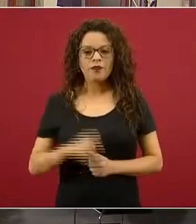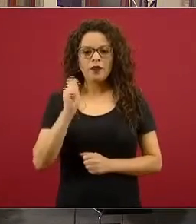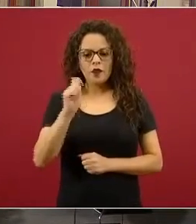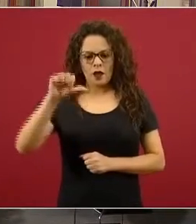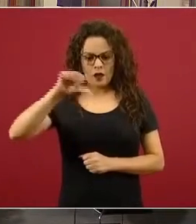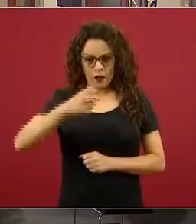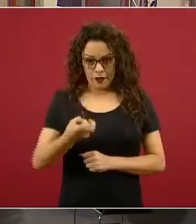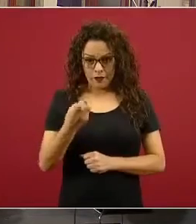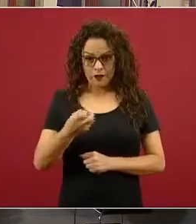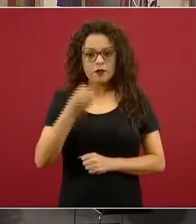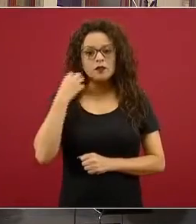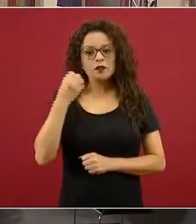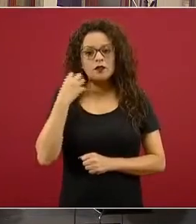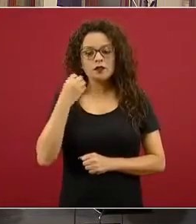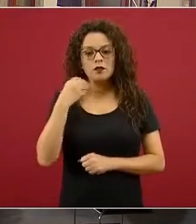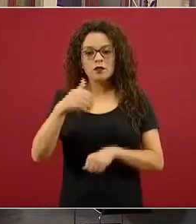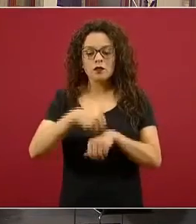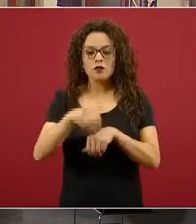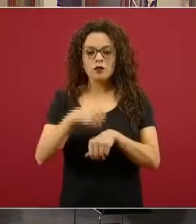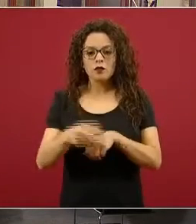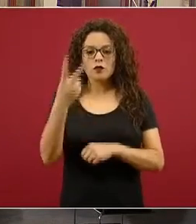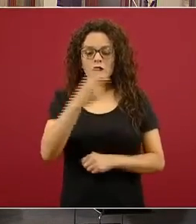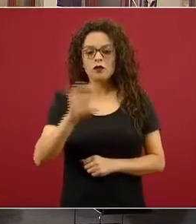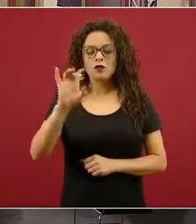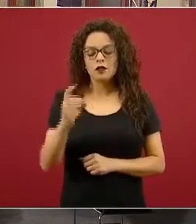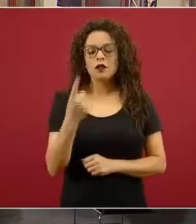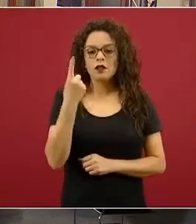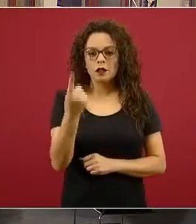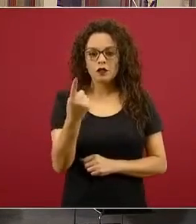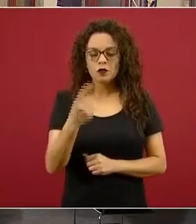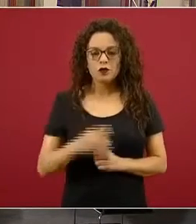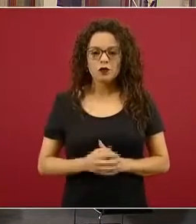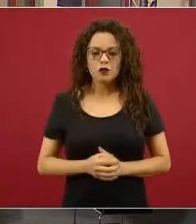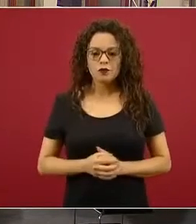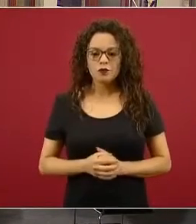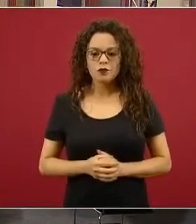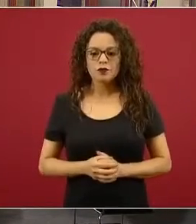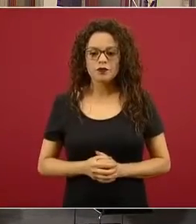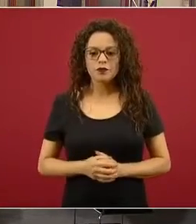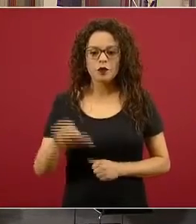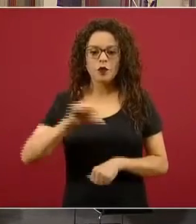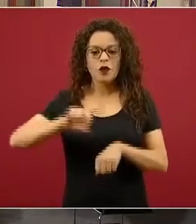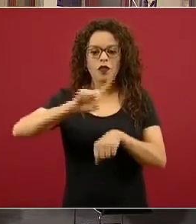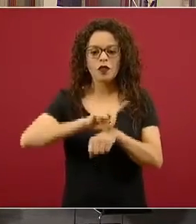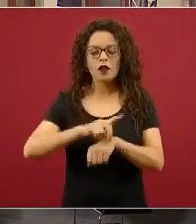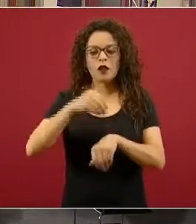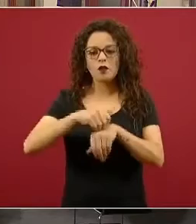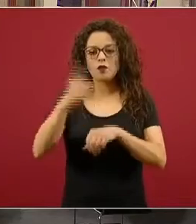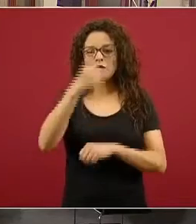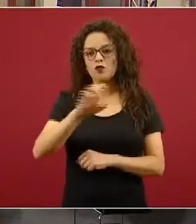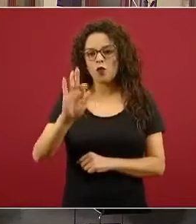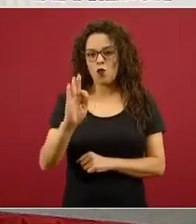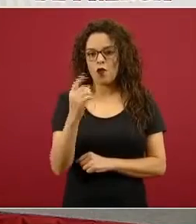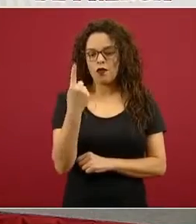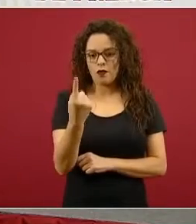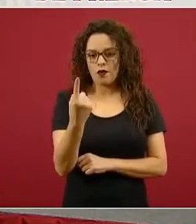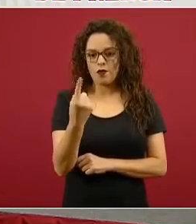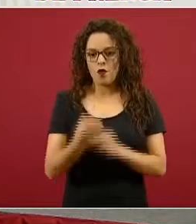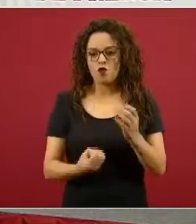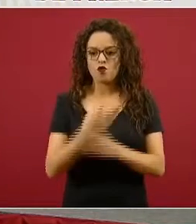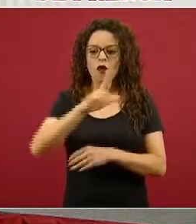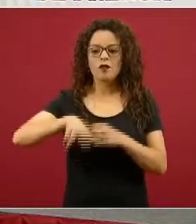conferencia vespertina número 231, y estamos ya en el día número 141 de la